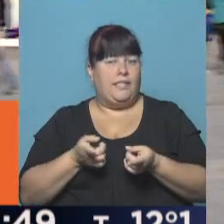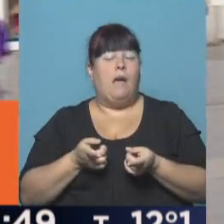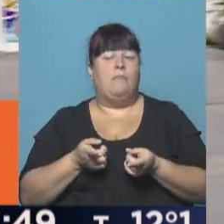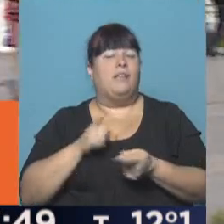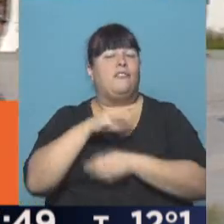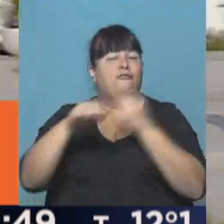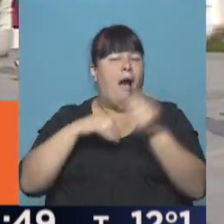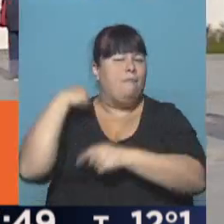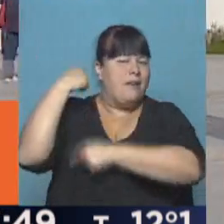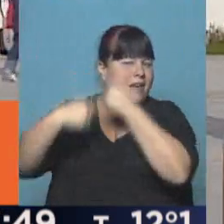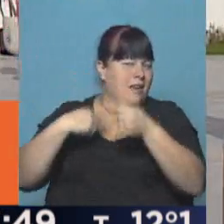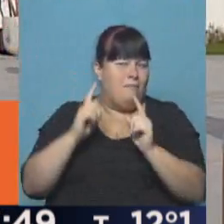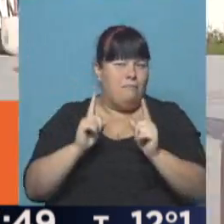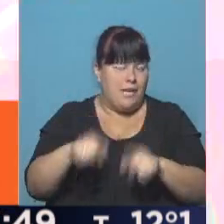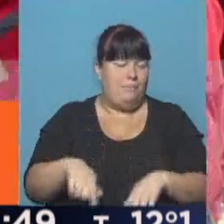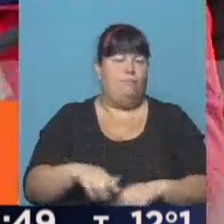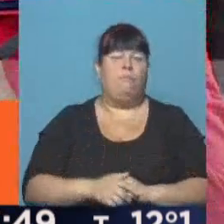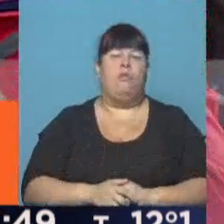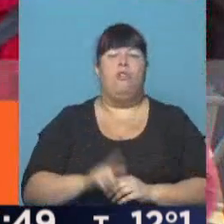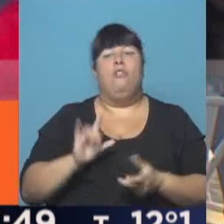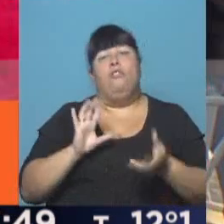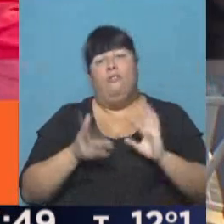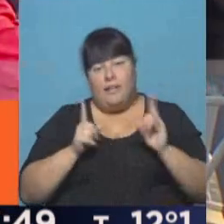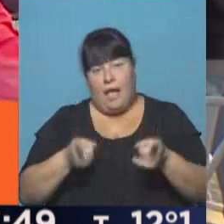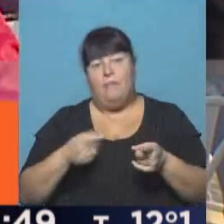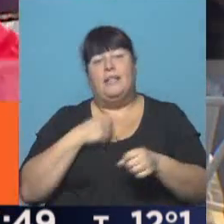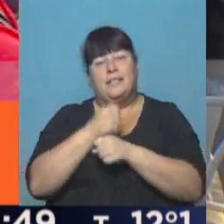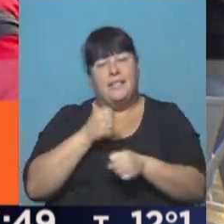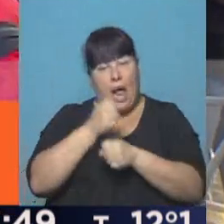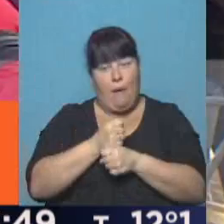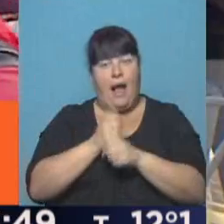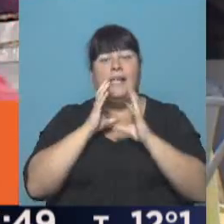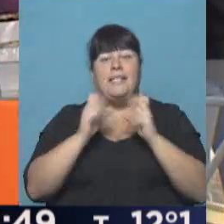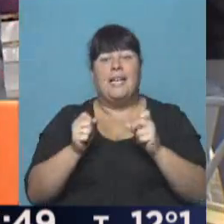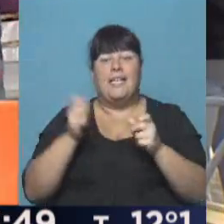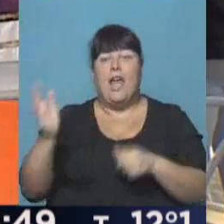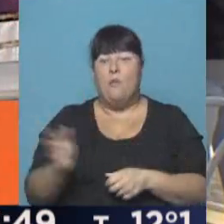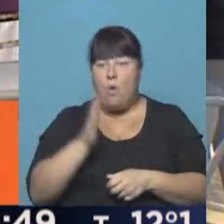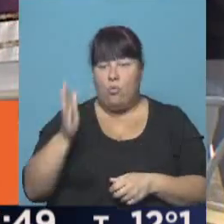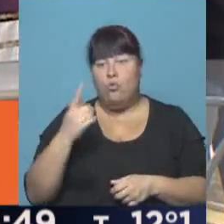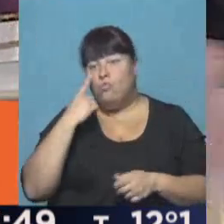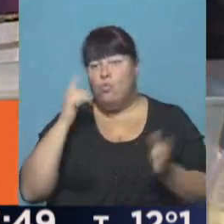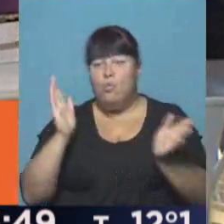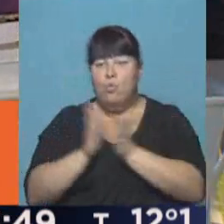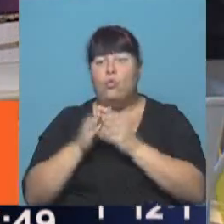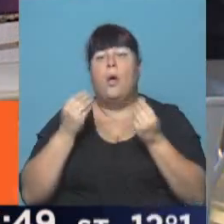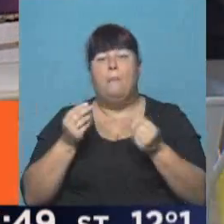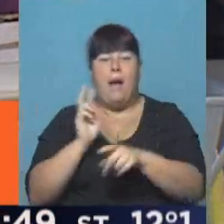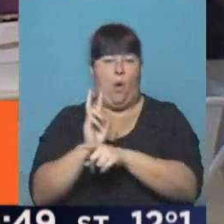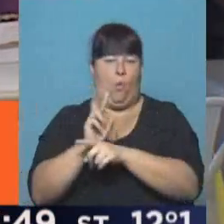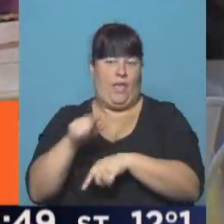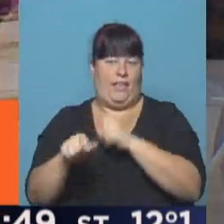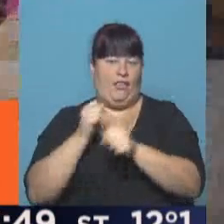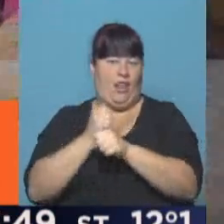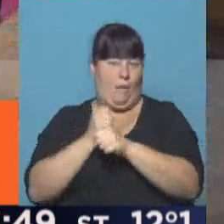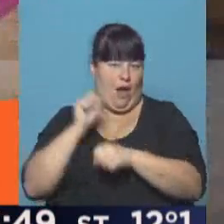de familias tradicionales, y que de alguna manera estamos trabajando desde la Secretaría de Producción y el municipio para proteger este tipo